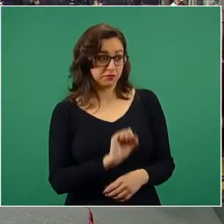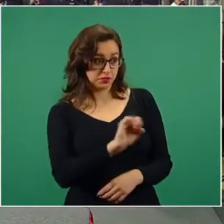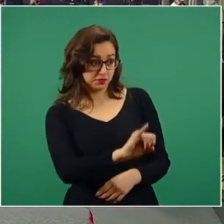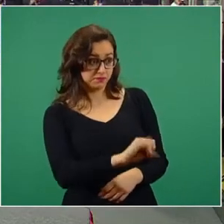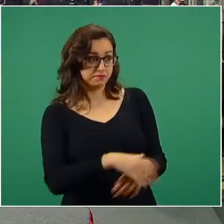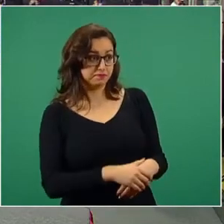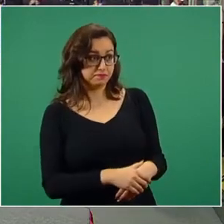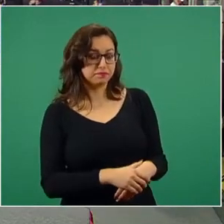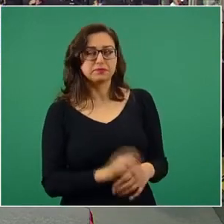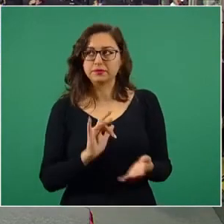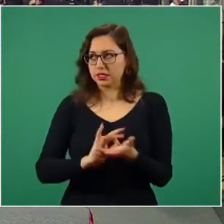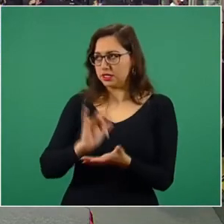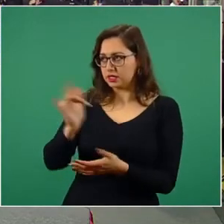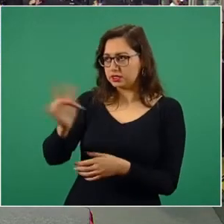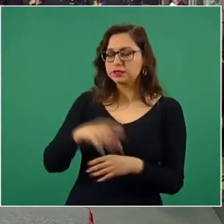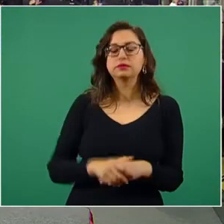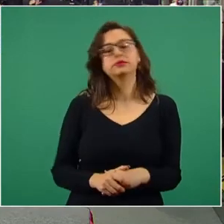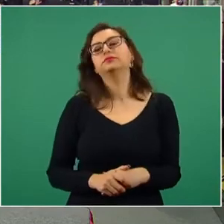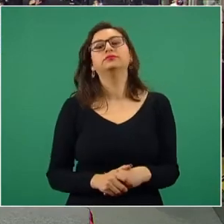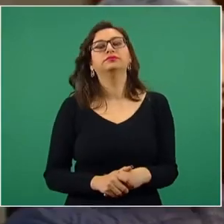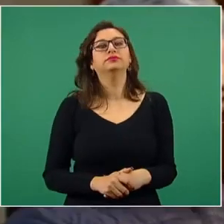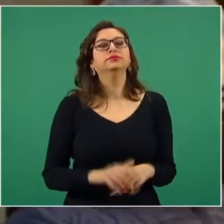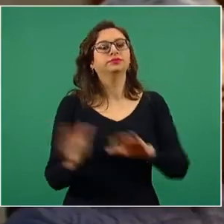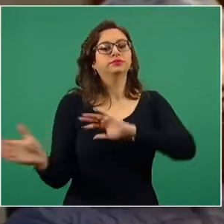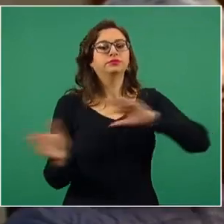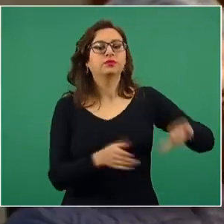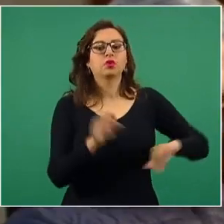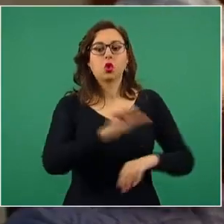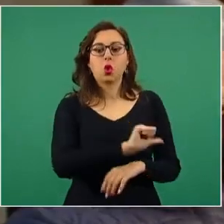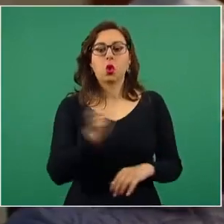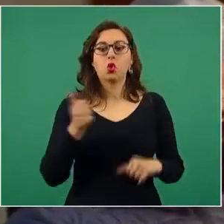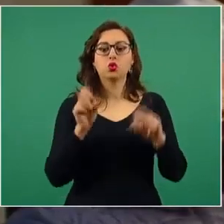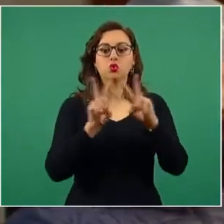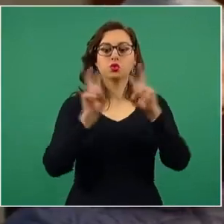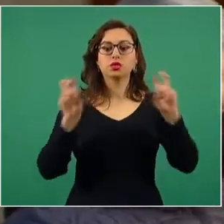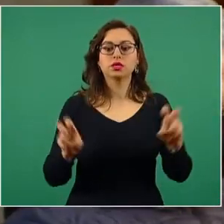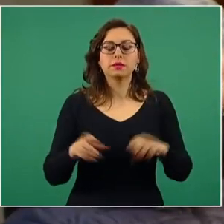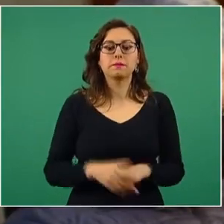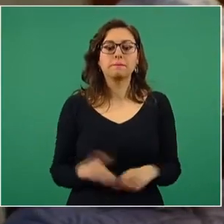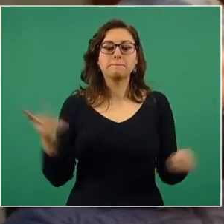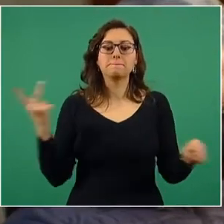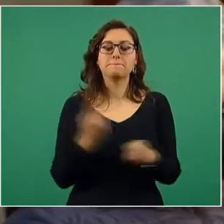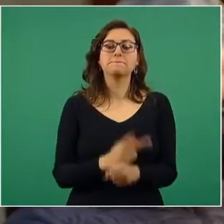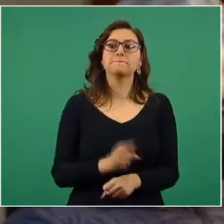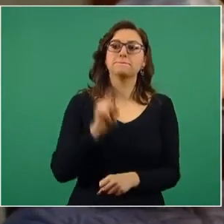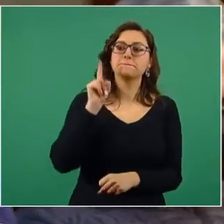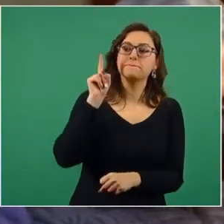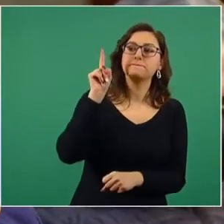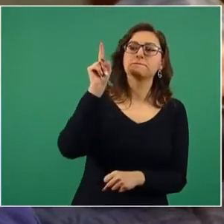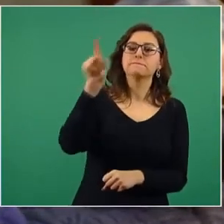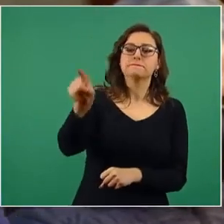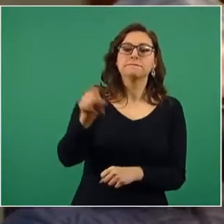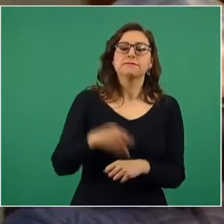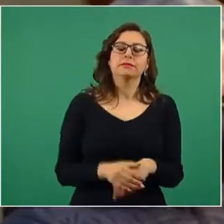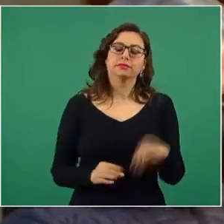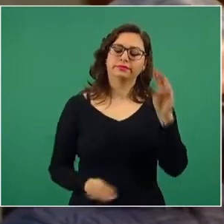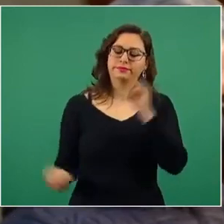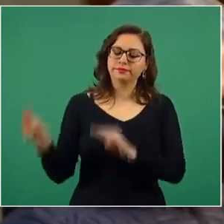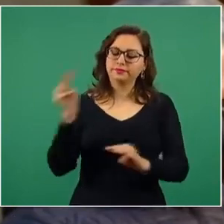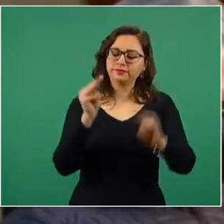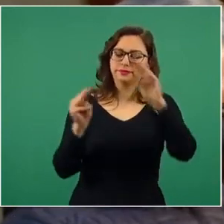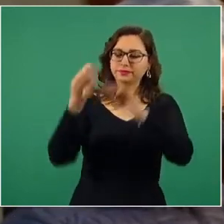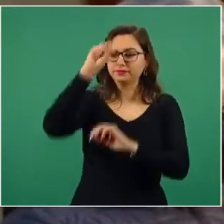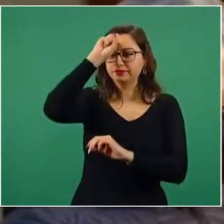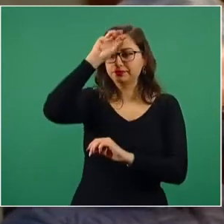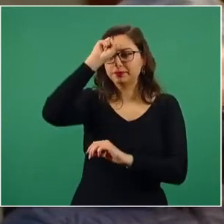En otro tema, hoy se cumplen 15 años del derrumbe en la mina Pasta de Conchos y hablando